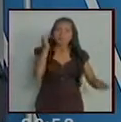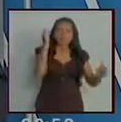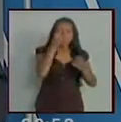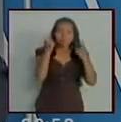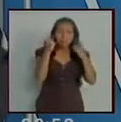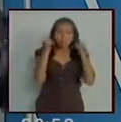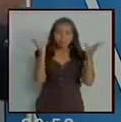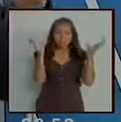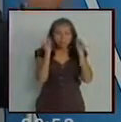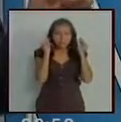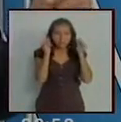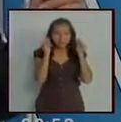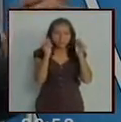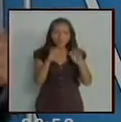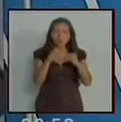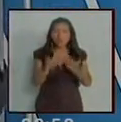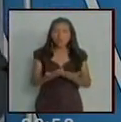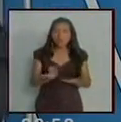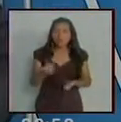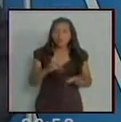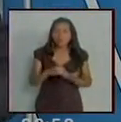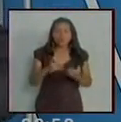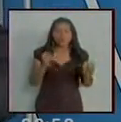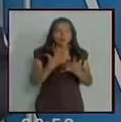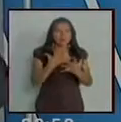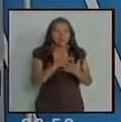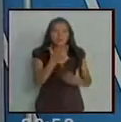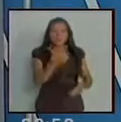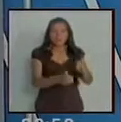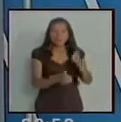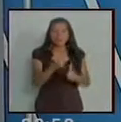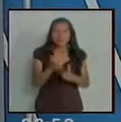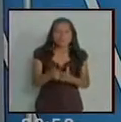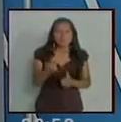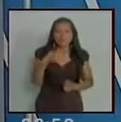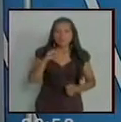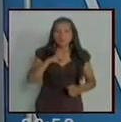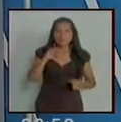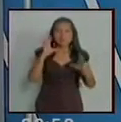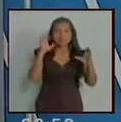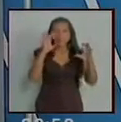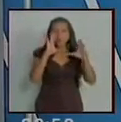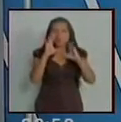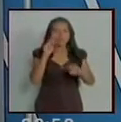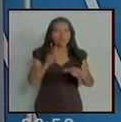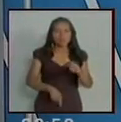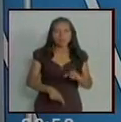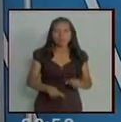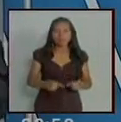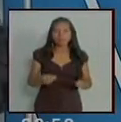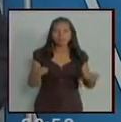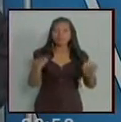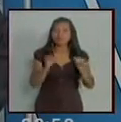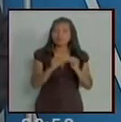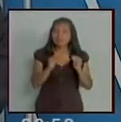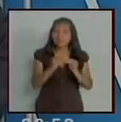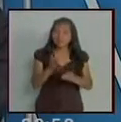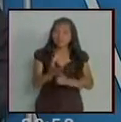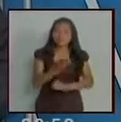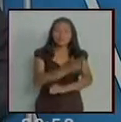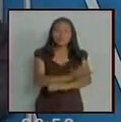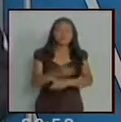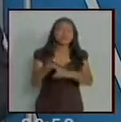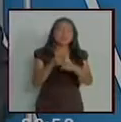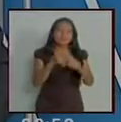no escucha. Es como si no viera, es bastante serio. Y tenemos la posibilidad de ser